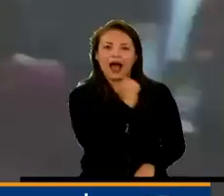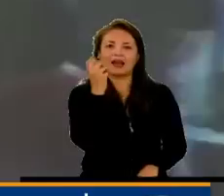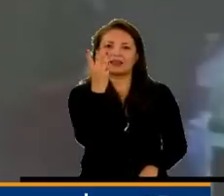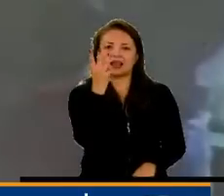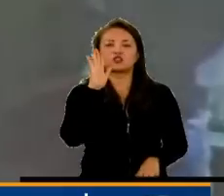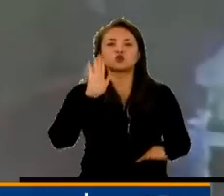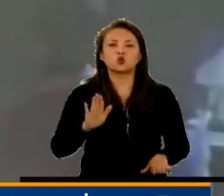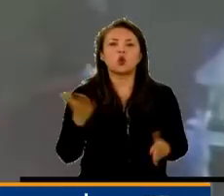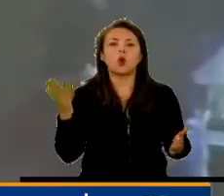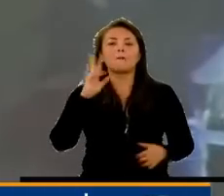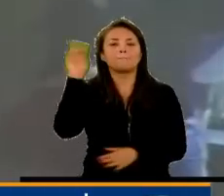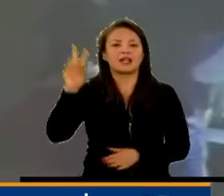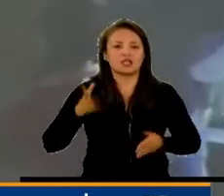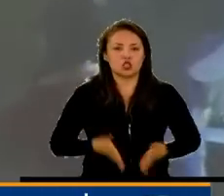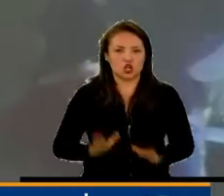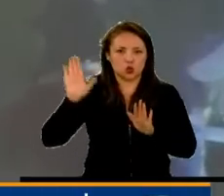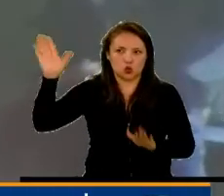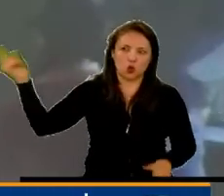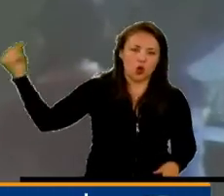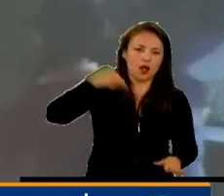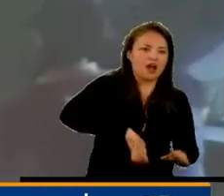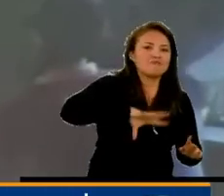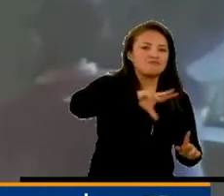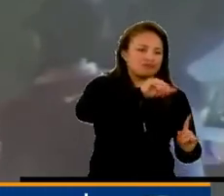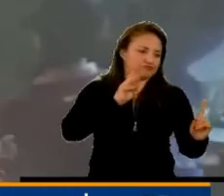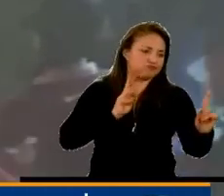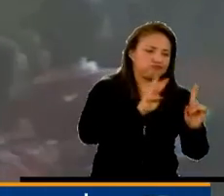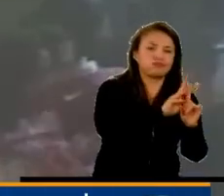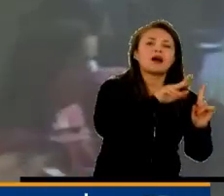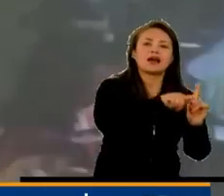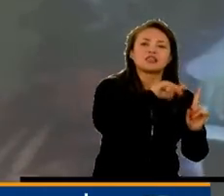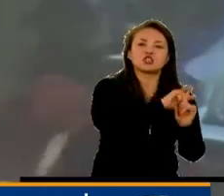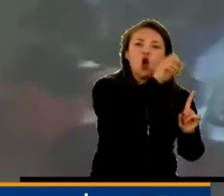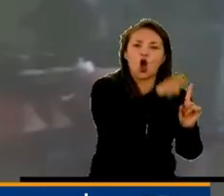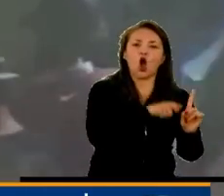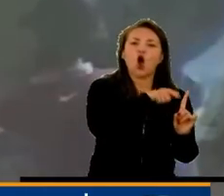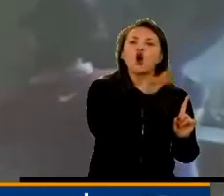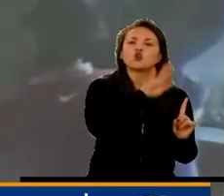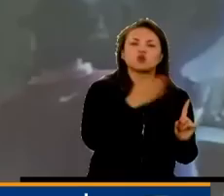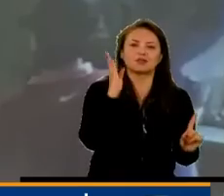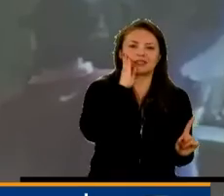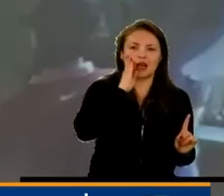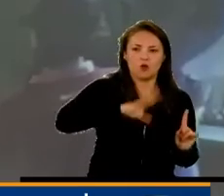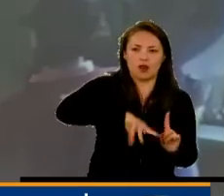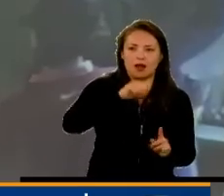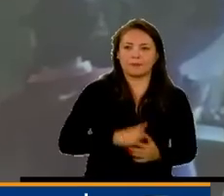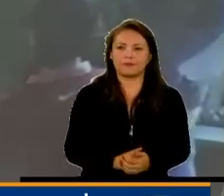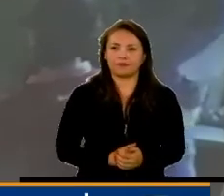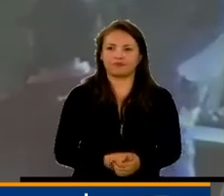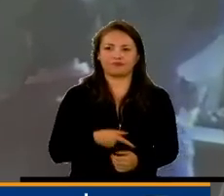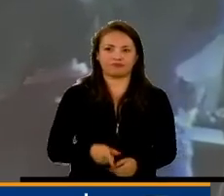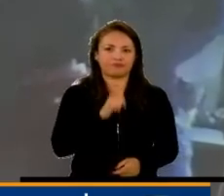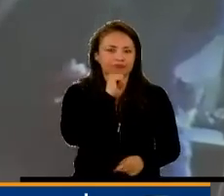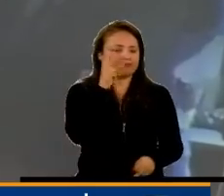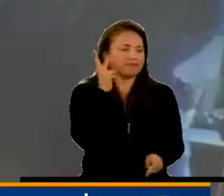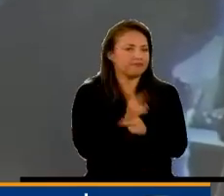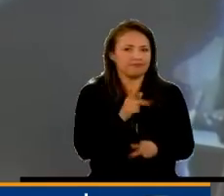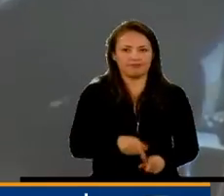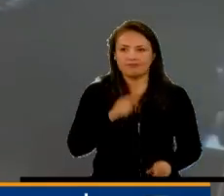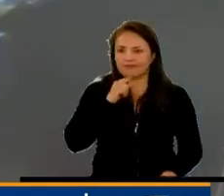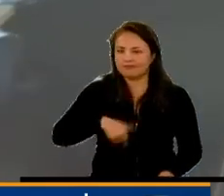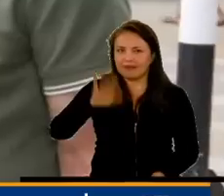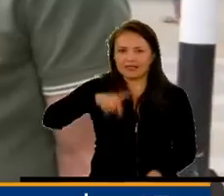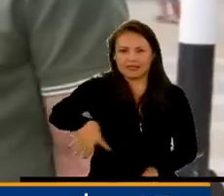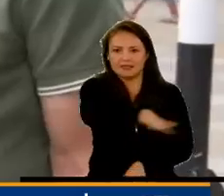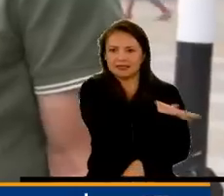de nacionalidad venezolana hurtan a un ciudadano un celular. La inseguridad siempre persiste aquí en el